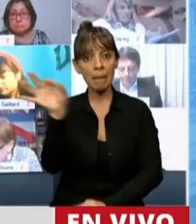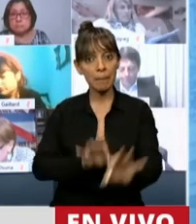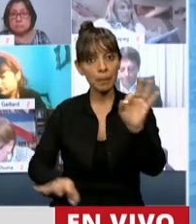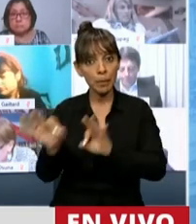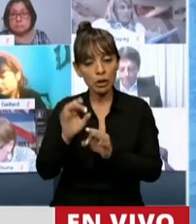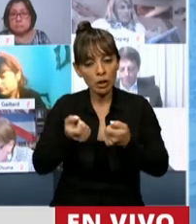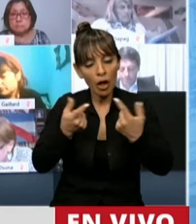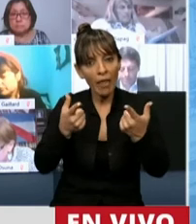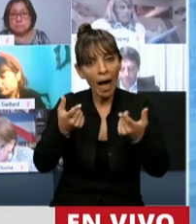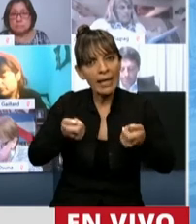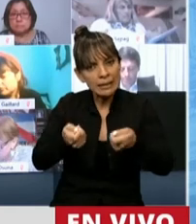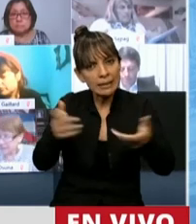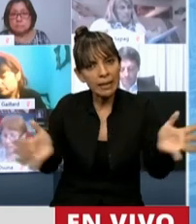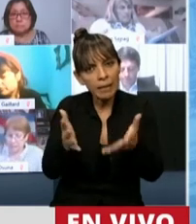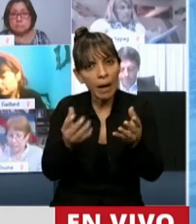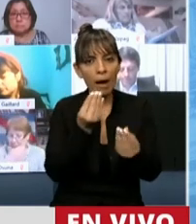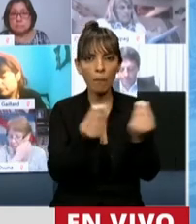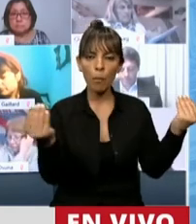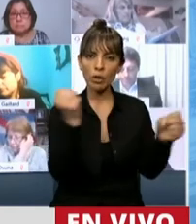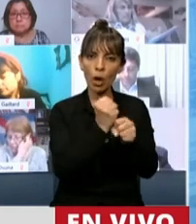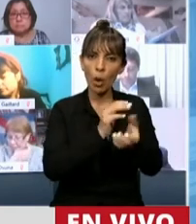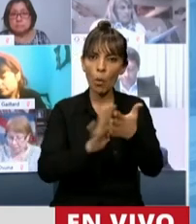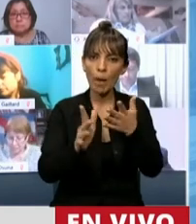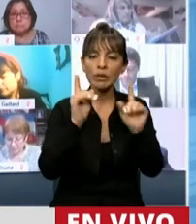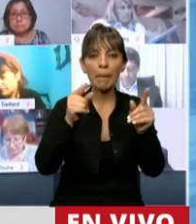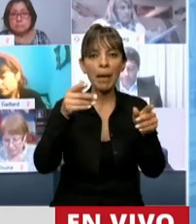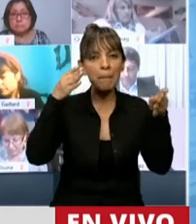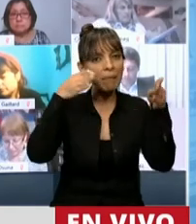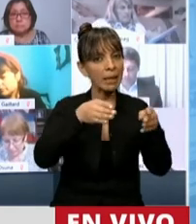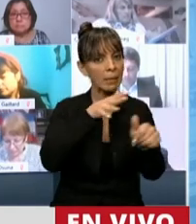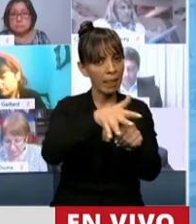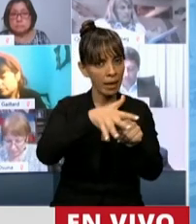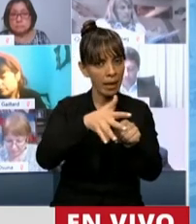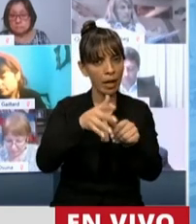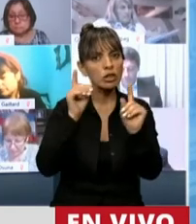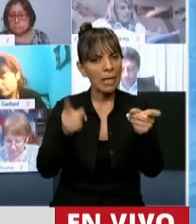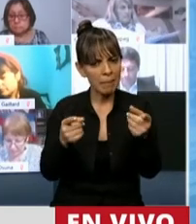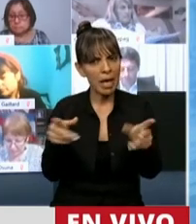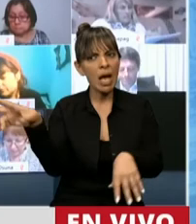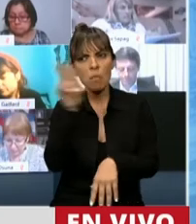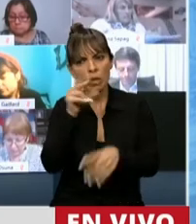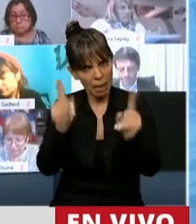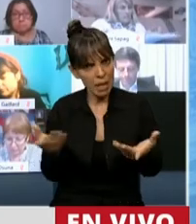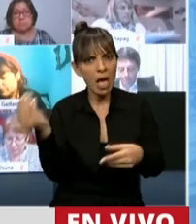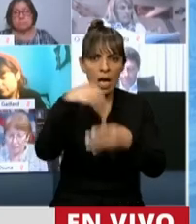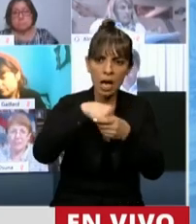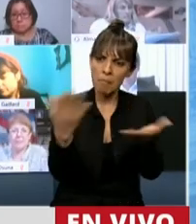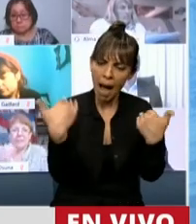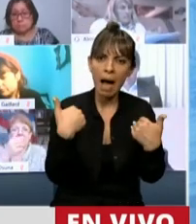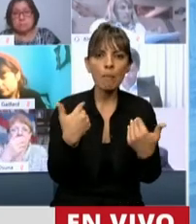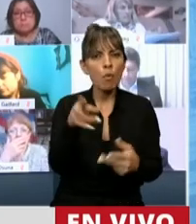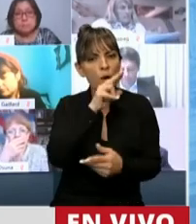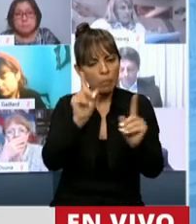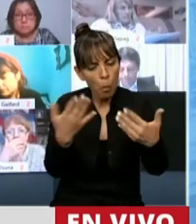incorpora incentivos a la creación de puestos de trabajo y perspectiva de género. También que las pibas se animen, que se sumen, porque las programadoras